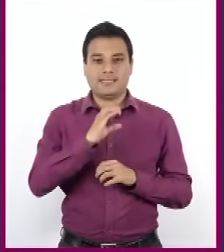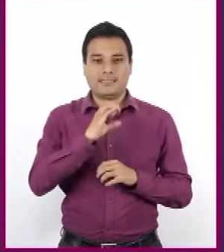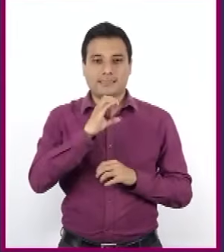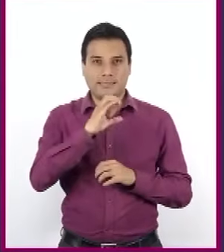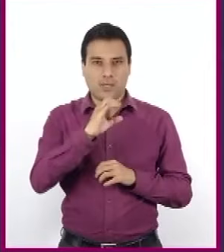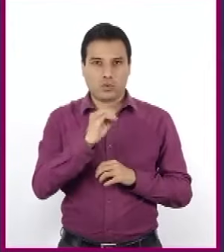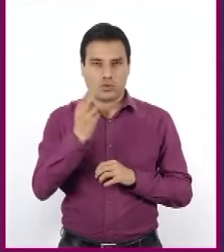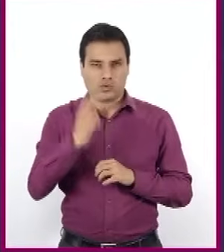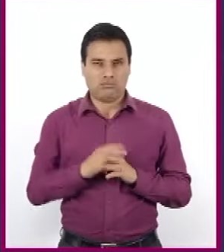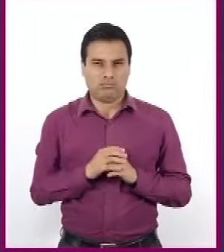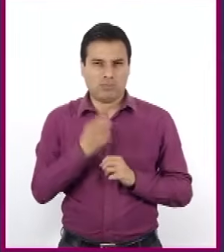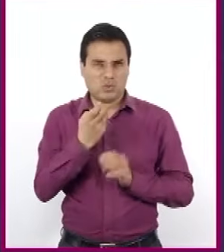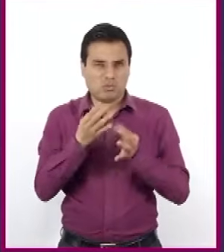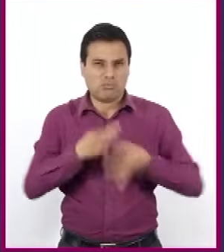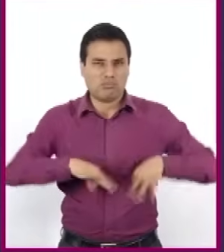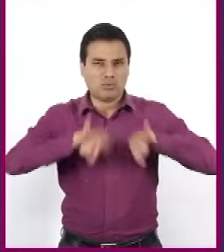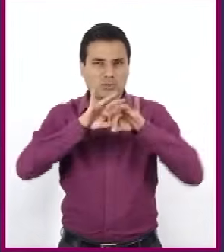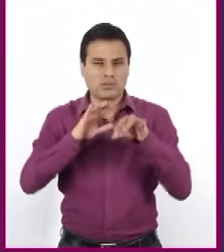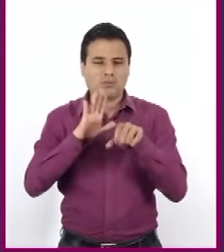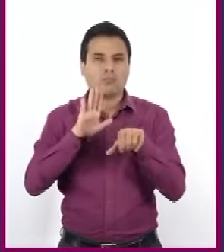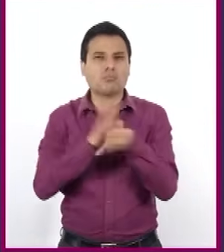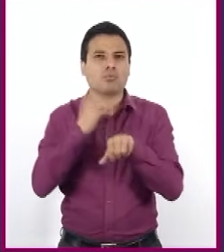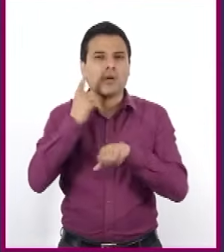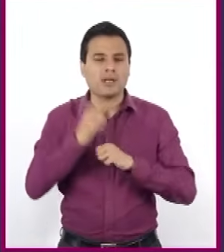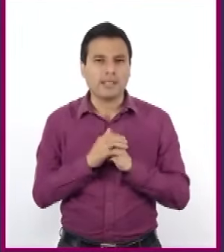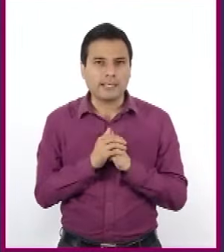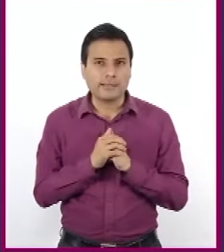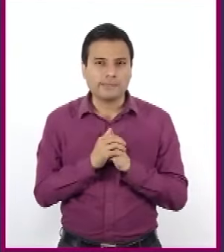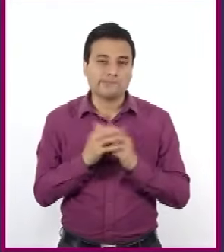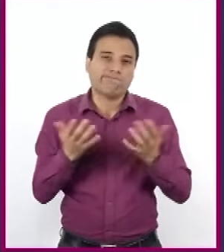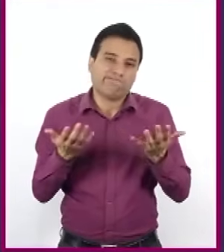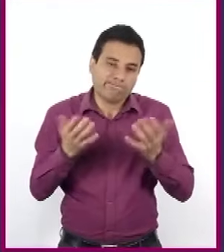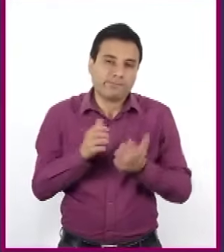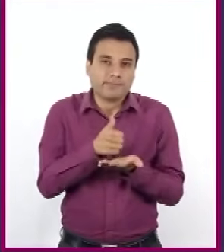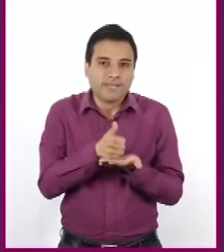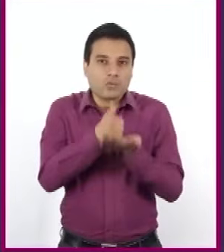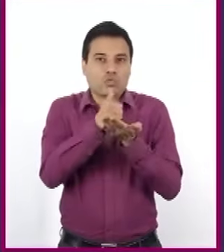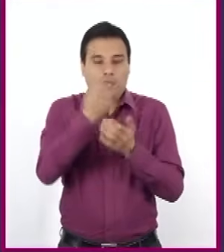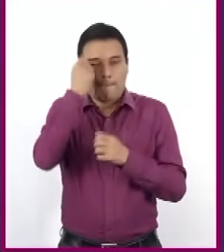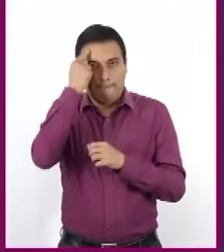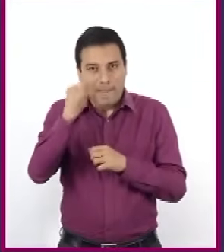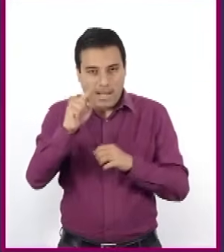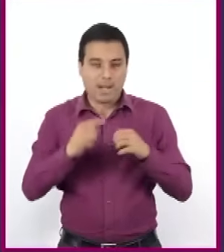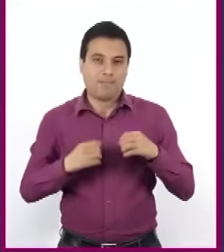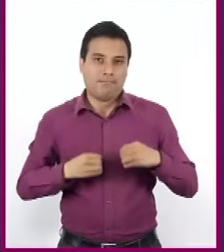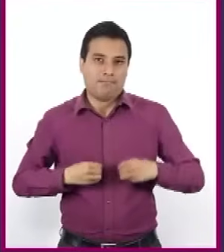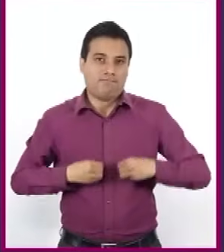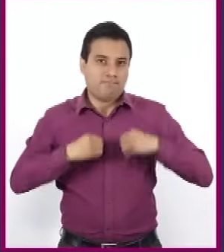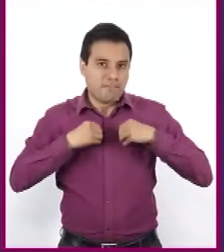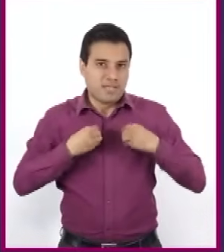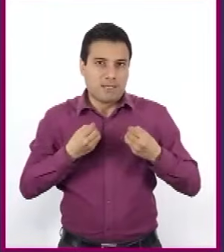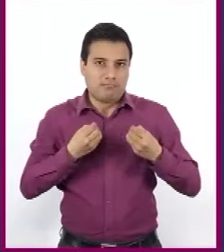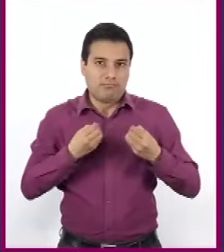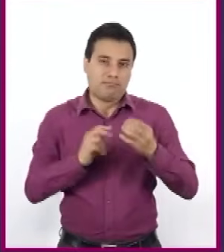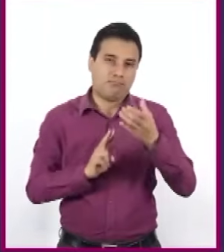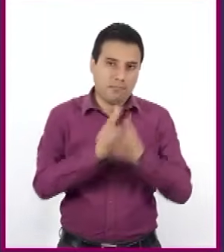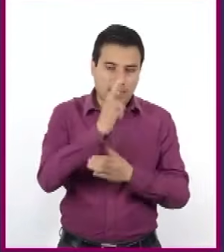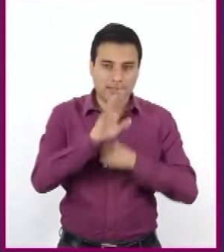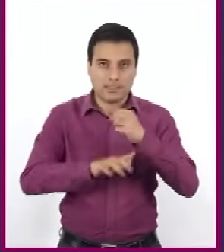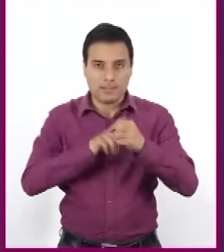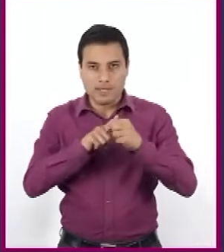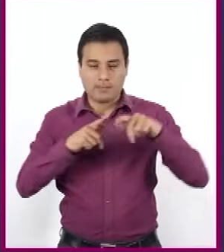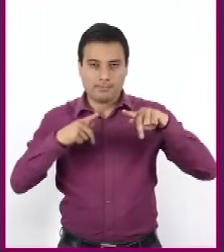qué es importante el dióxido de carbono? Porque forma parte de procesos primordiales para la vida en nuestro planeta y